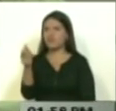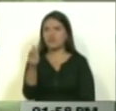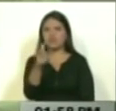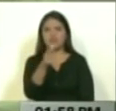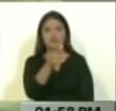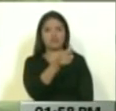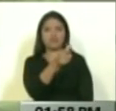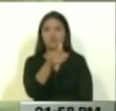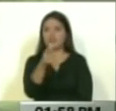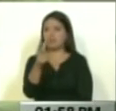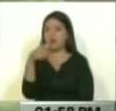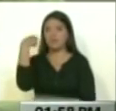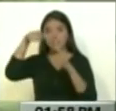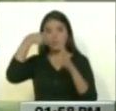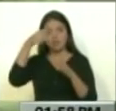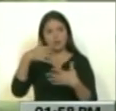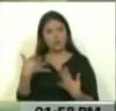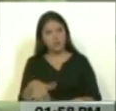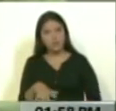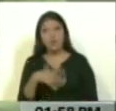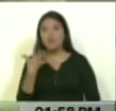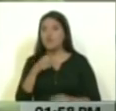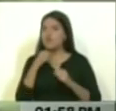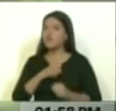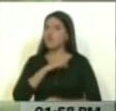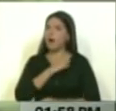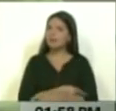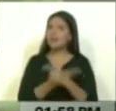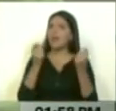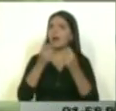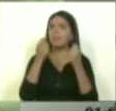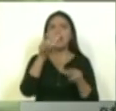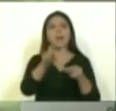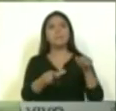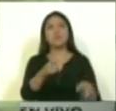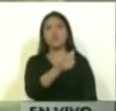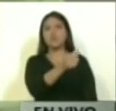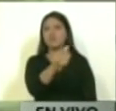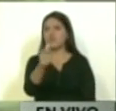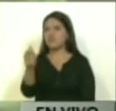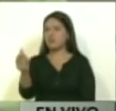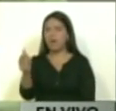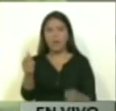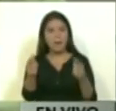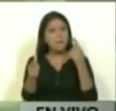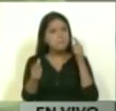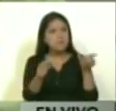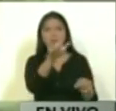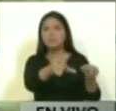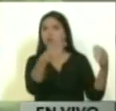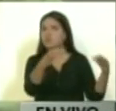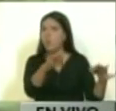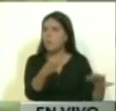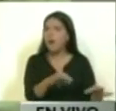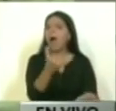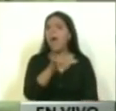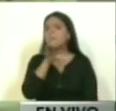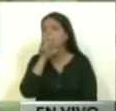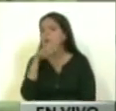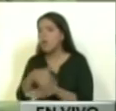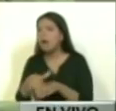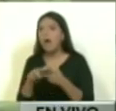Una cosa, es tan dura la campaña contra nosotros que la gente va por la calle haciendo reportajes. Mira, la gente es normal. Hay perros en la calle.